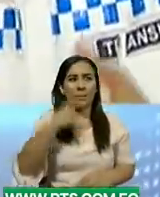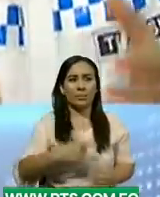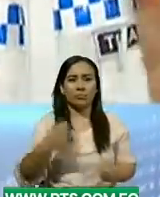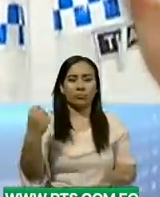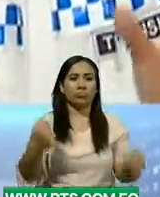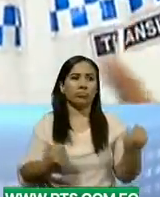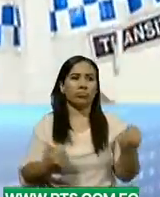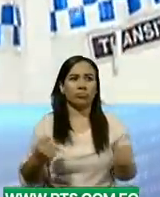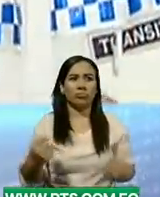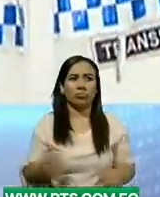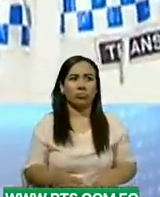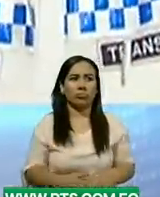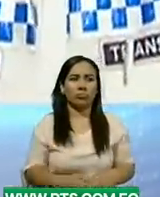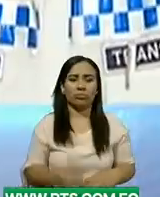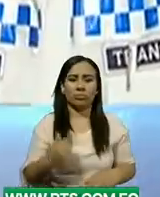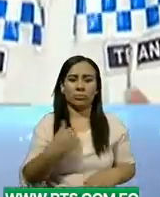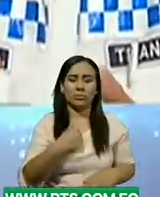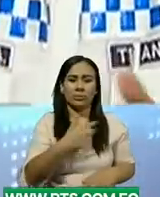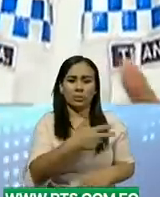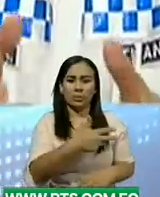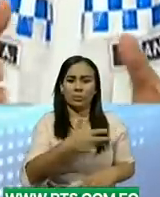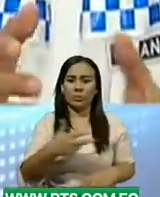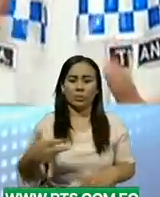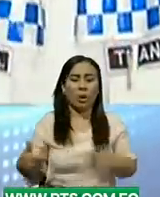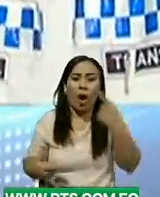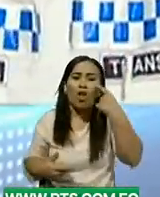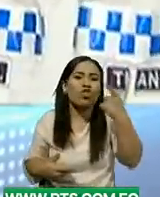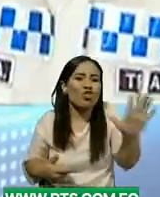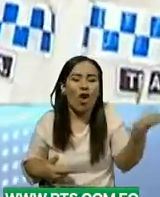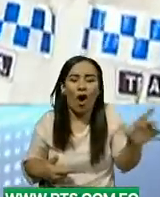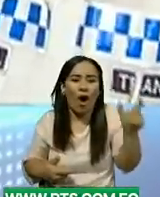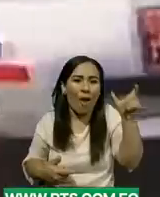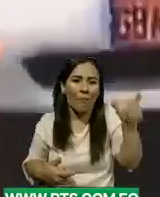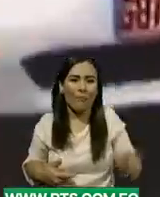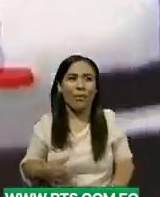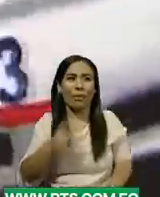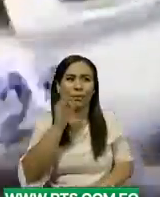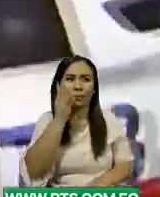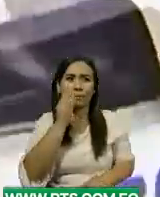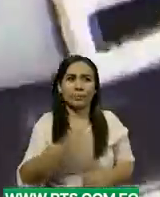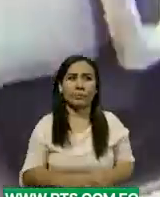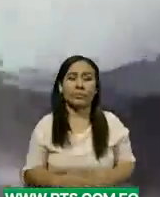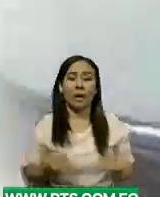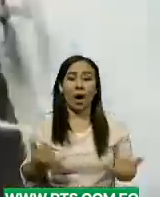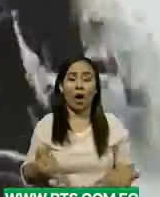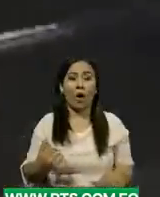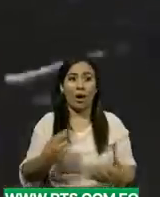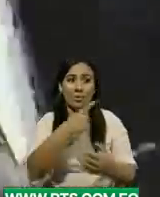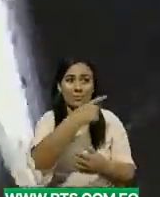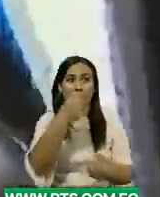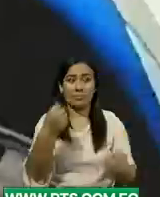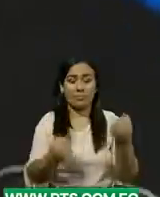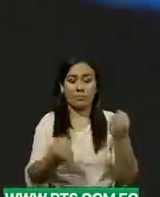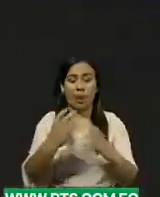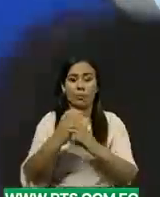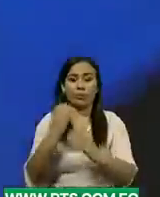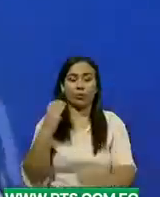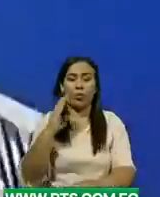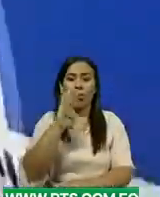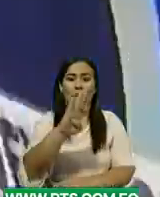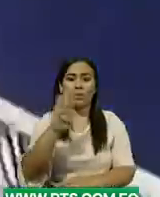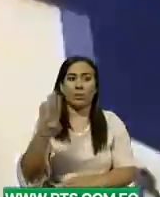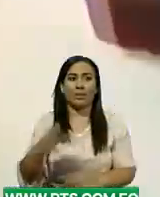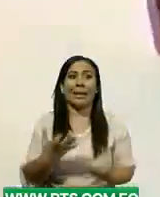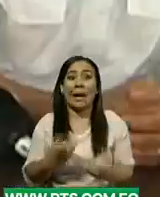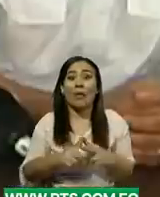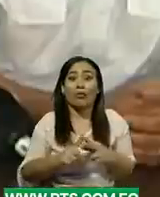que él salió del paradero y no se percató de la presencia de ella. El conductor de la unidad de la línea 44